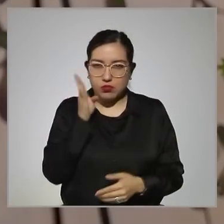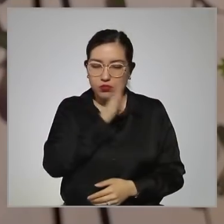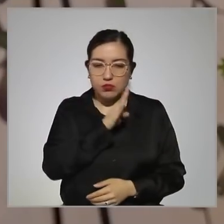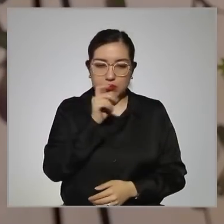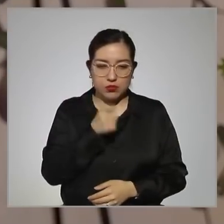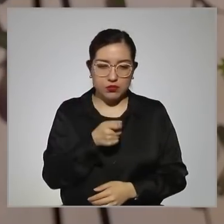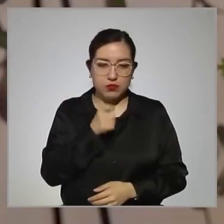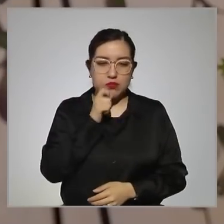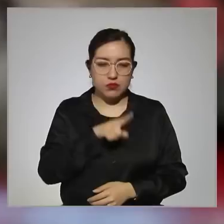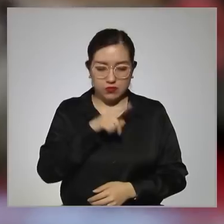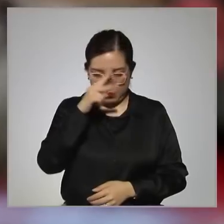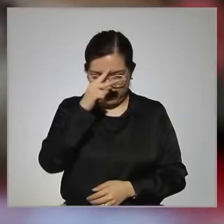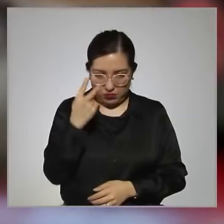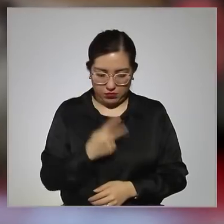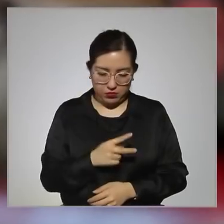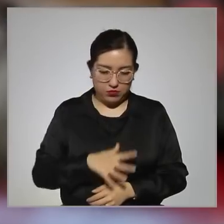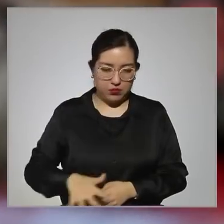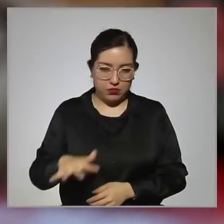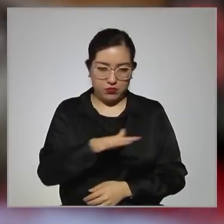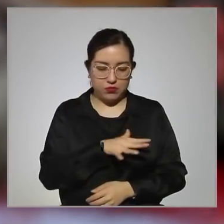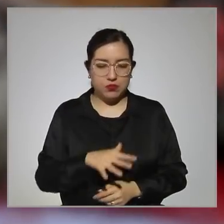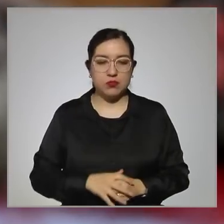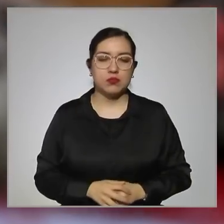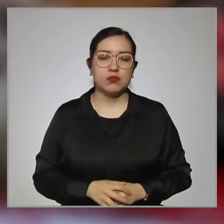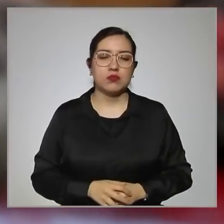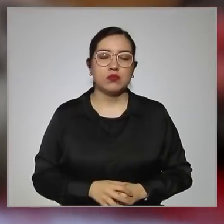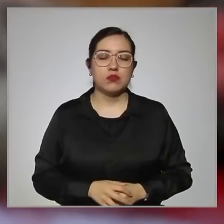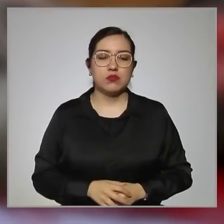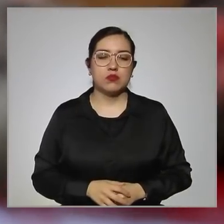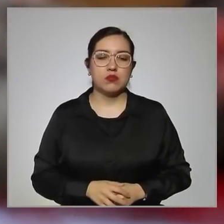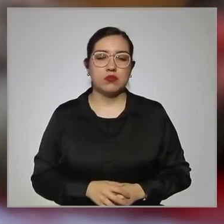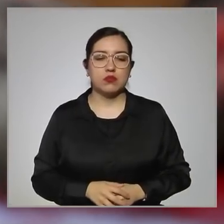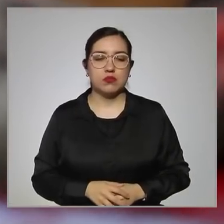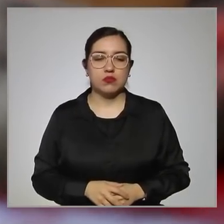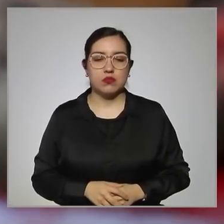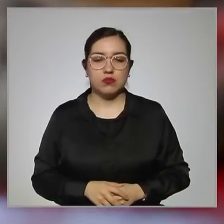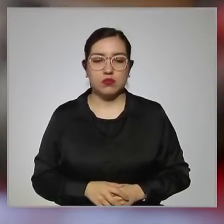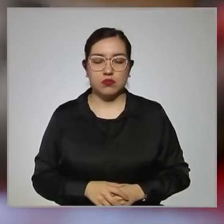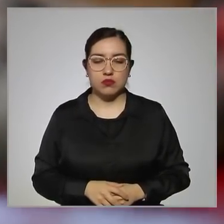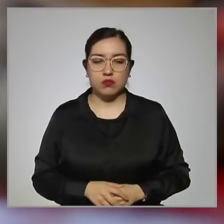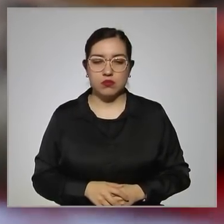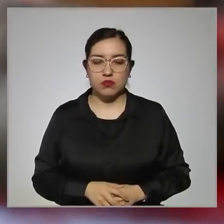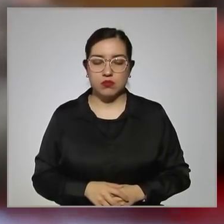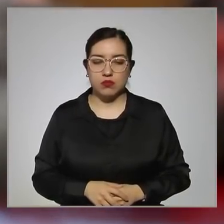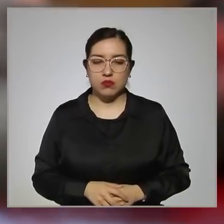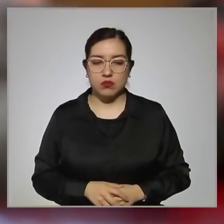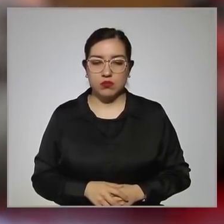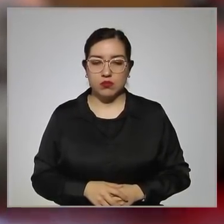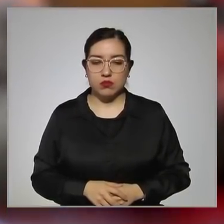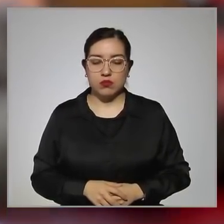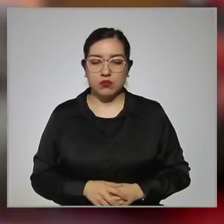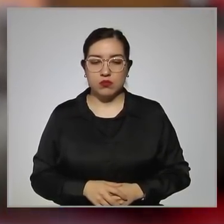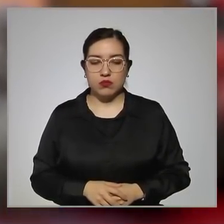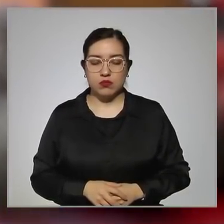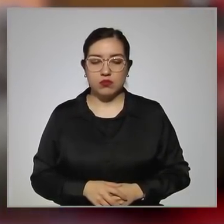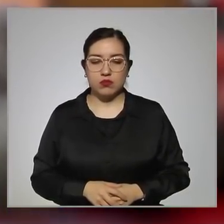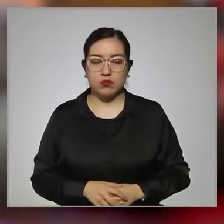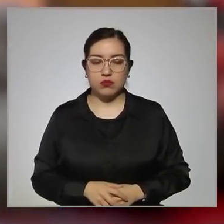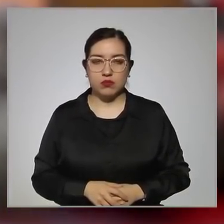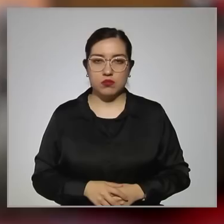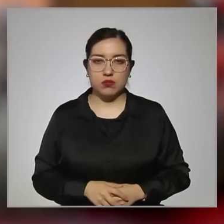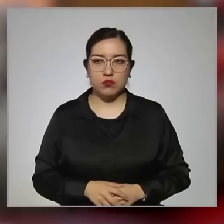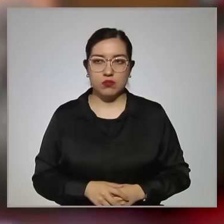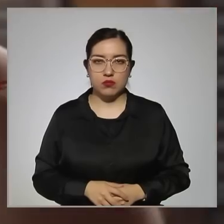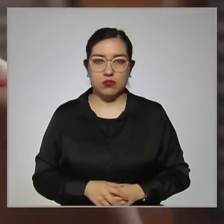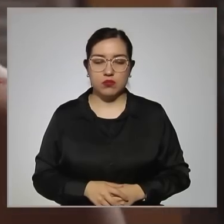y como mexicanos, diría yo, es que nos juzgamos con mucha